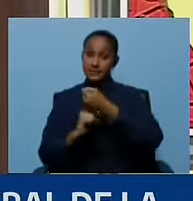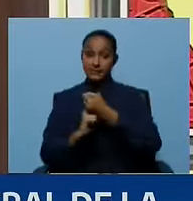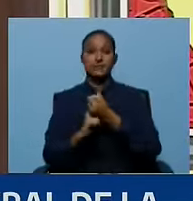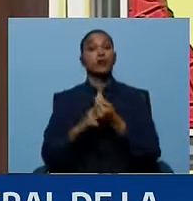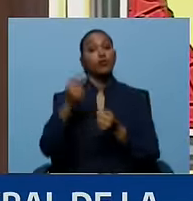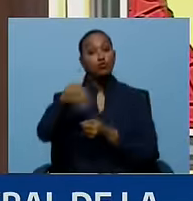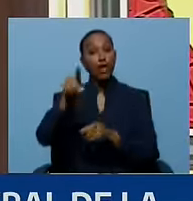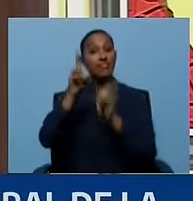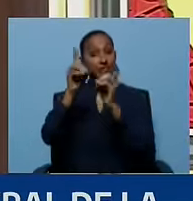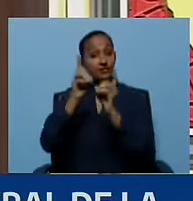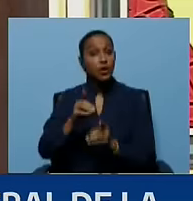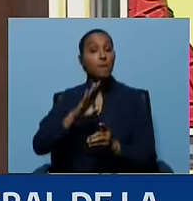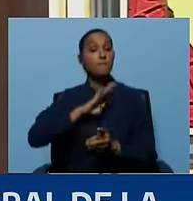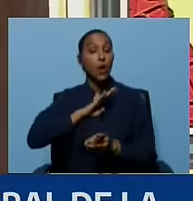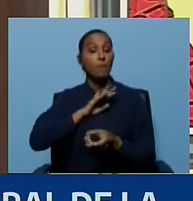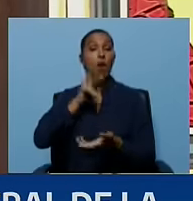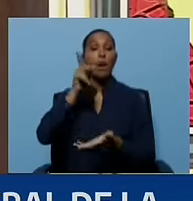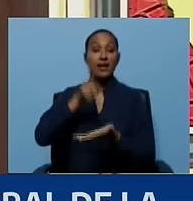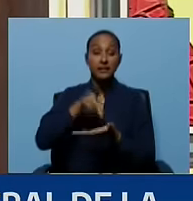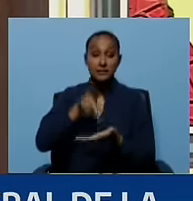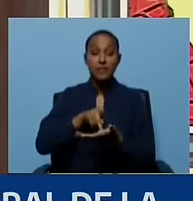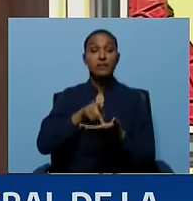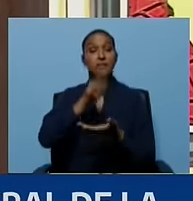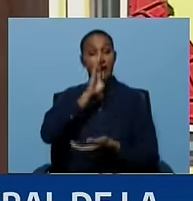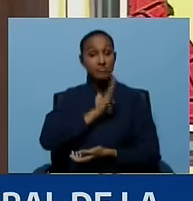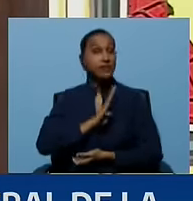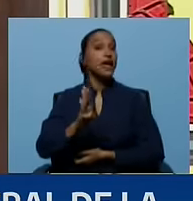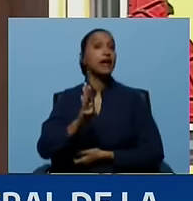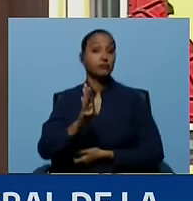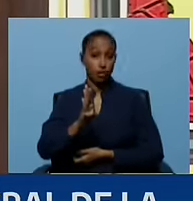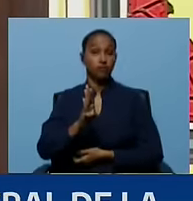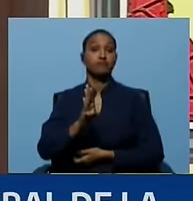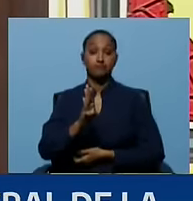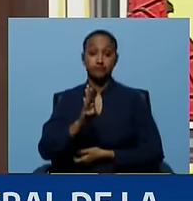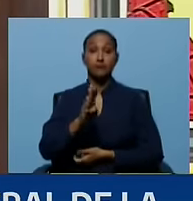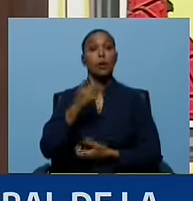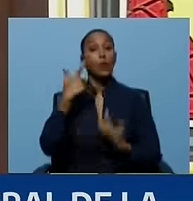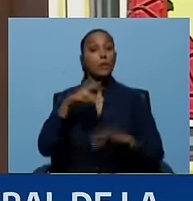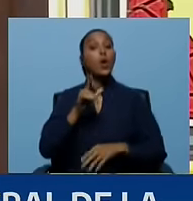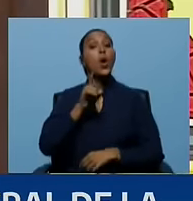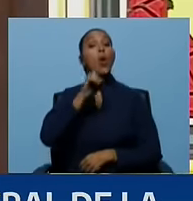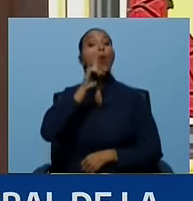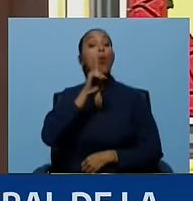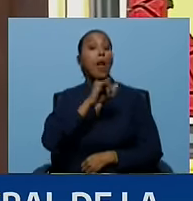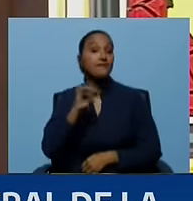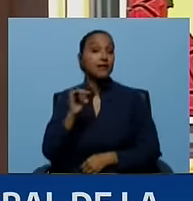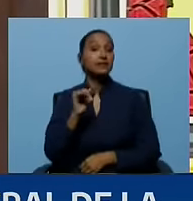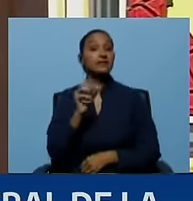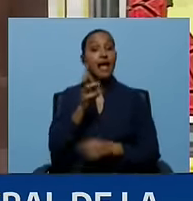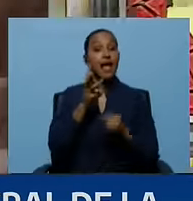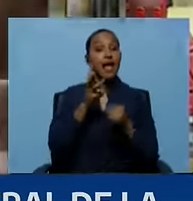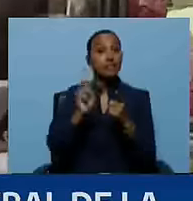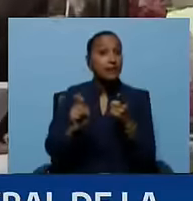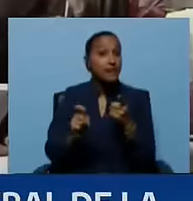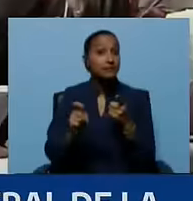decisión democrática directa, estos procesos por lo menos una vez cada trimestre,